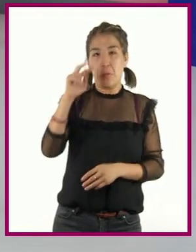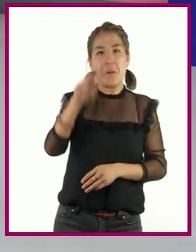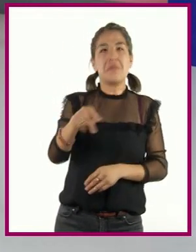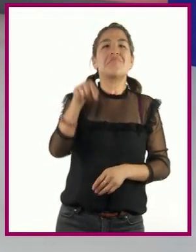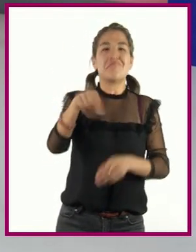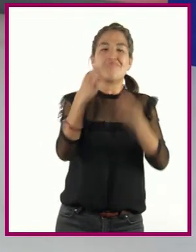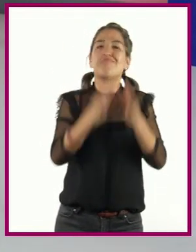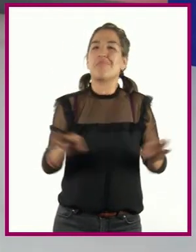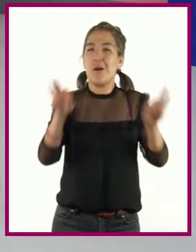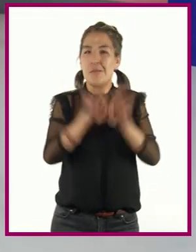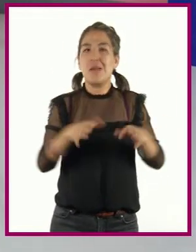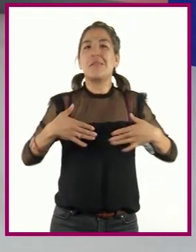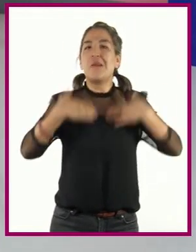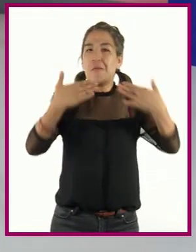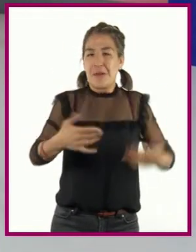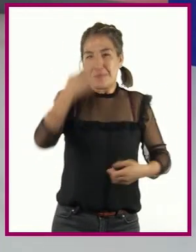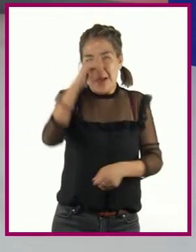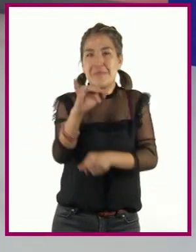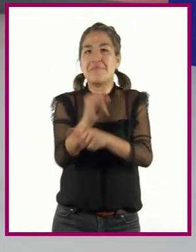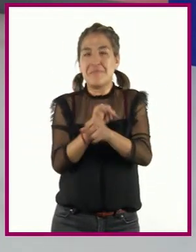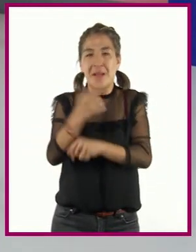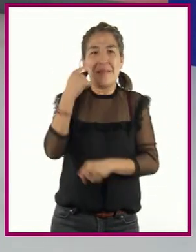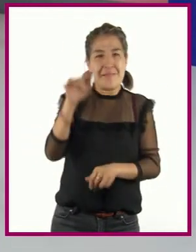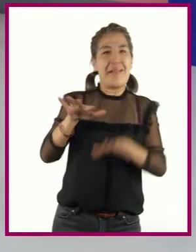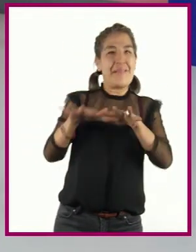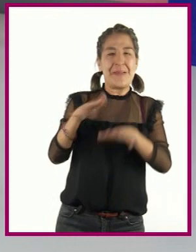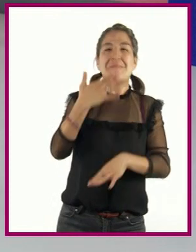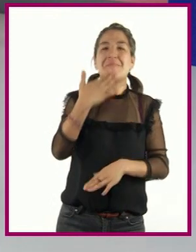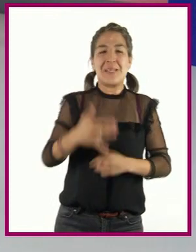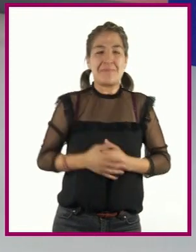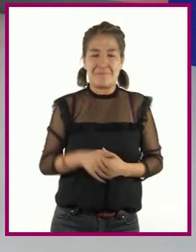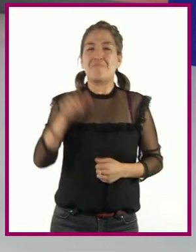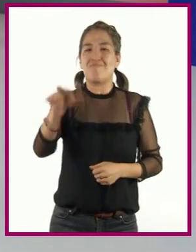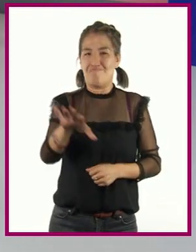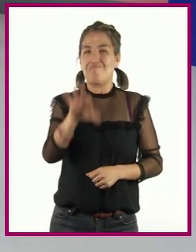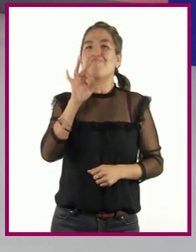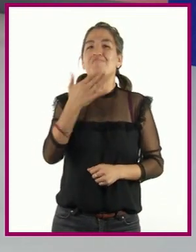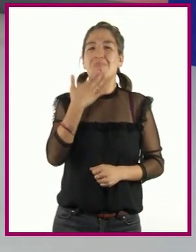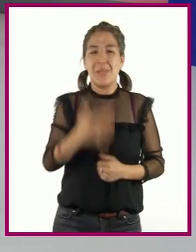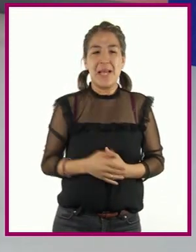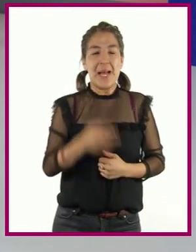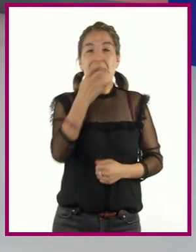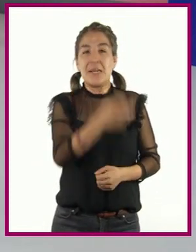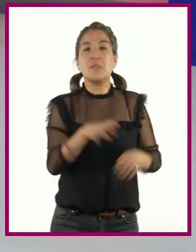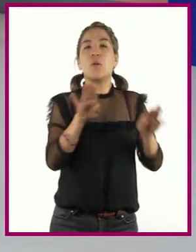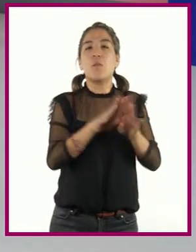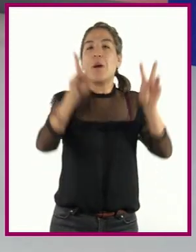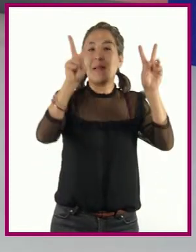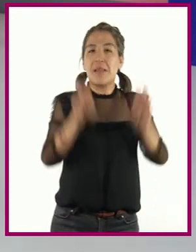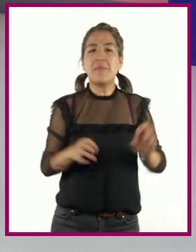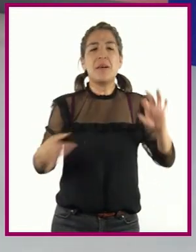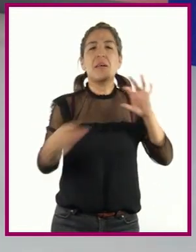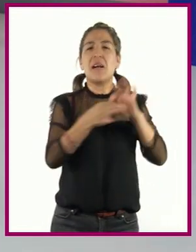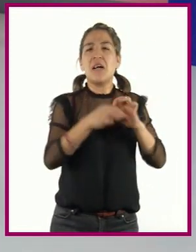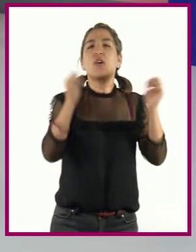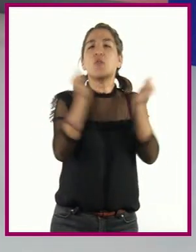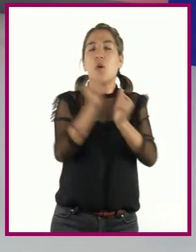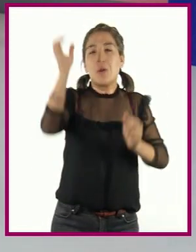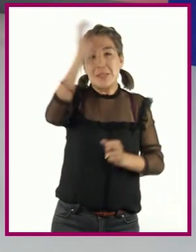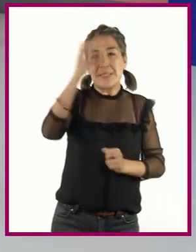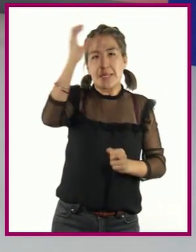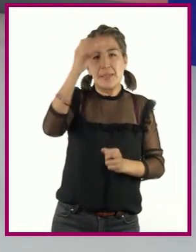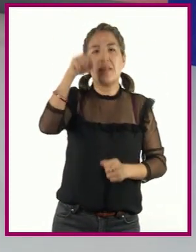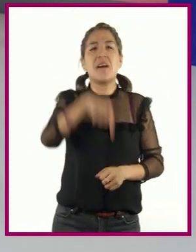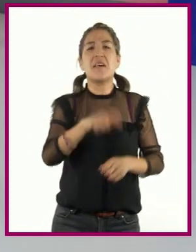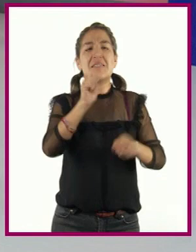fuente confiable y llamativa para mi búsqueda. Muy buena elección, Enrique. Debido a que este es un tema relacionado con la ciencia,